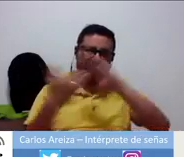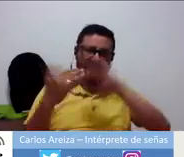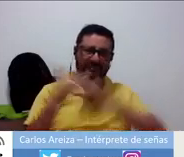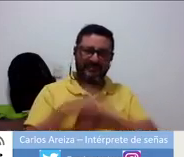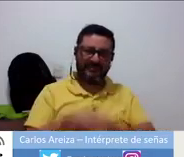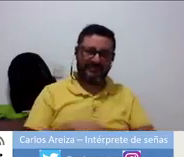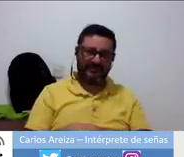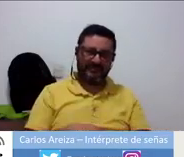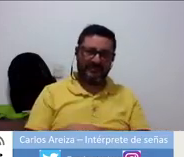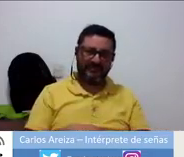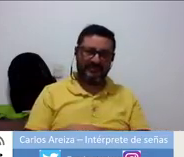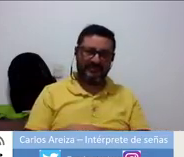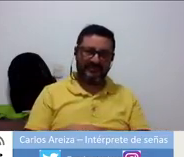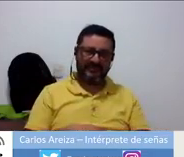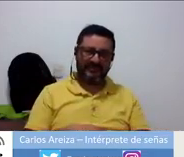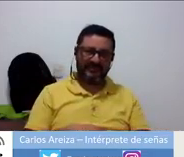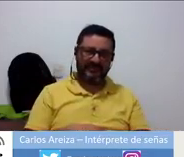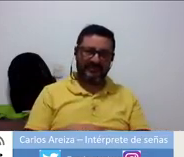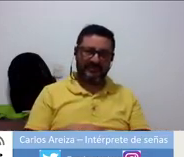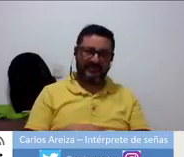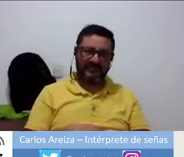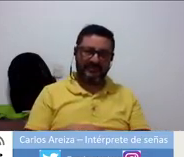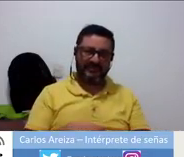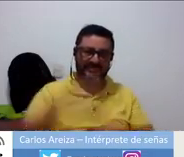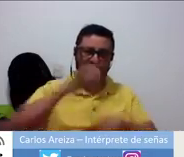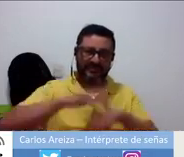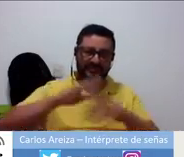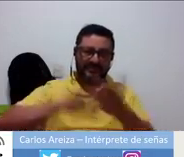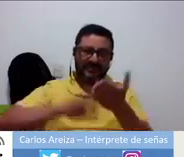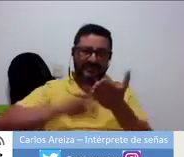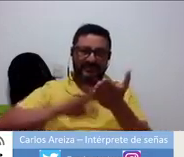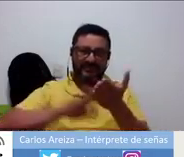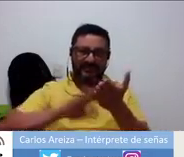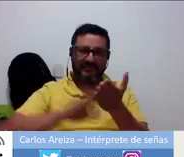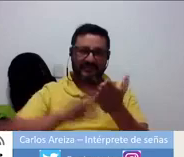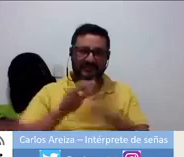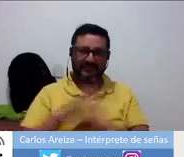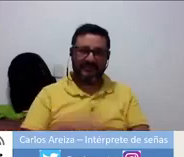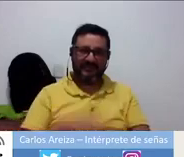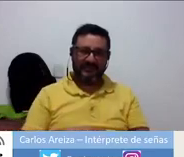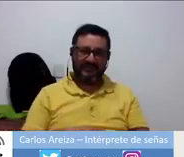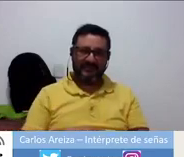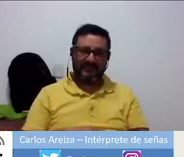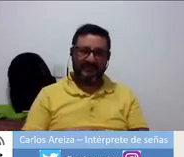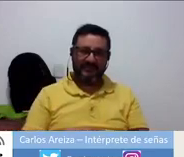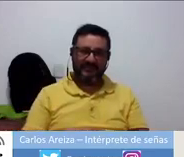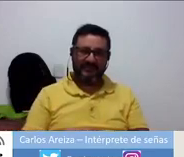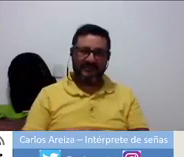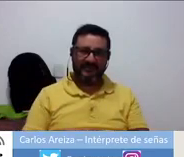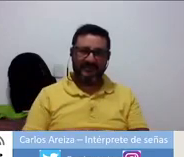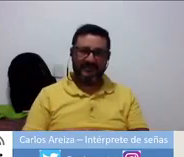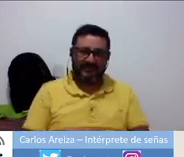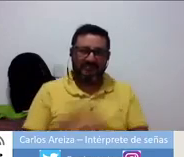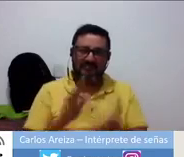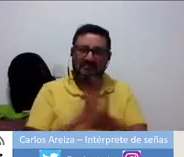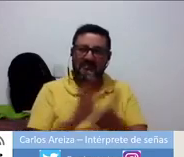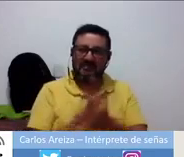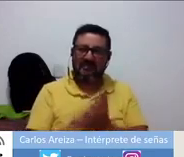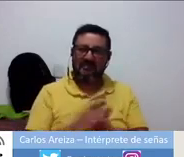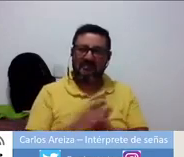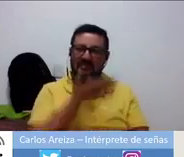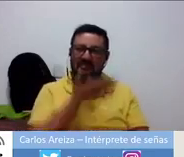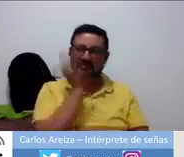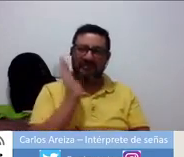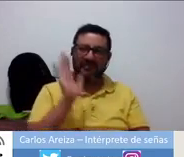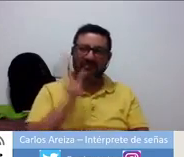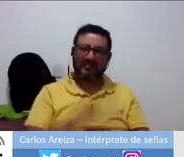y la verdad a mí sí me tocó salir a aclarar la situación. O sea, como en eventos anteriores yo solamente lo dejaba pasar, pues, o